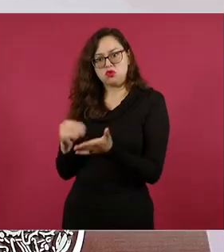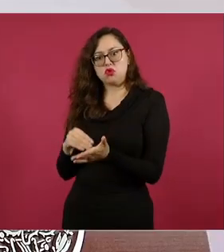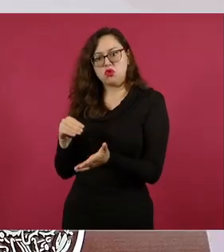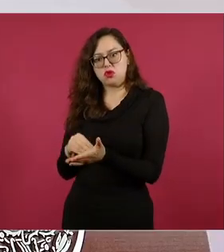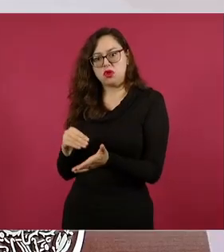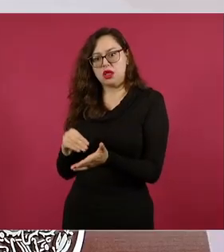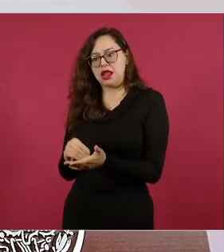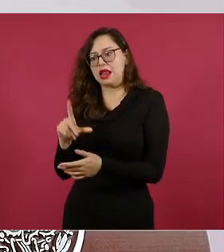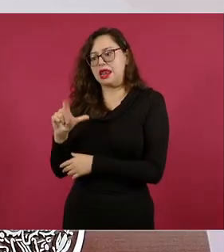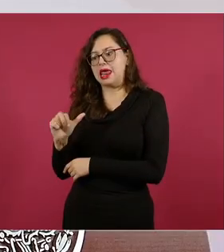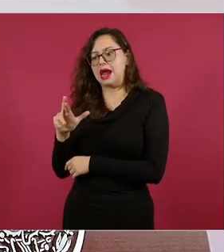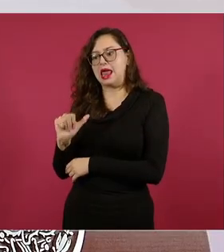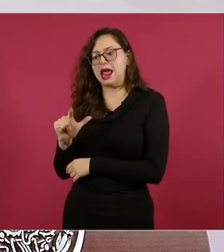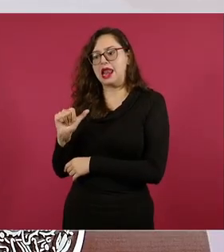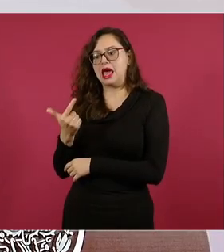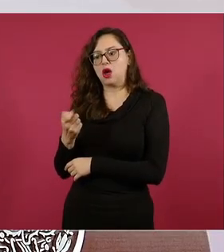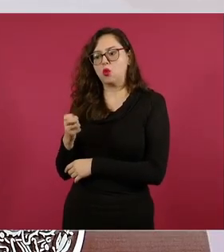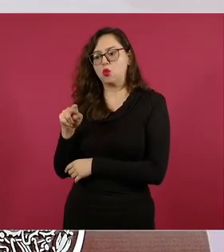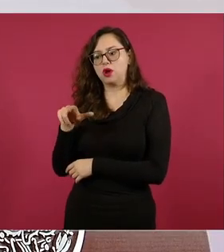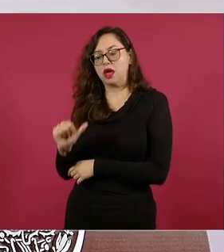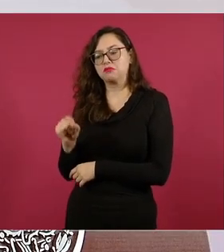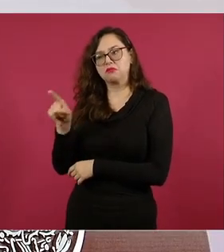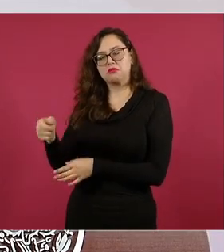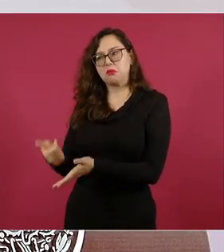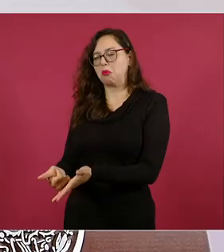Rodolfo Lara Laguna,